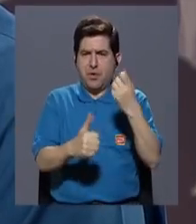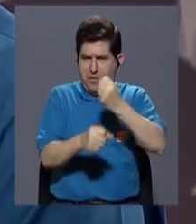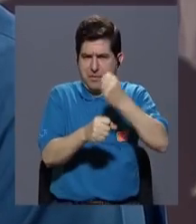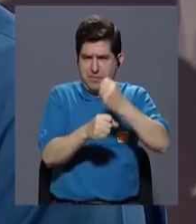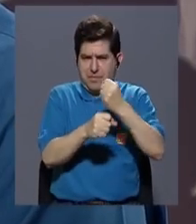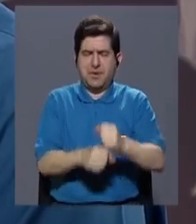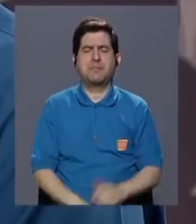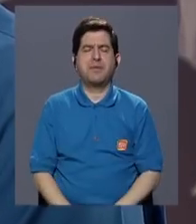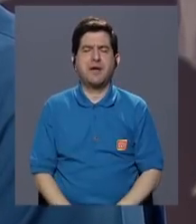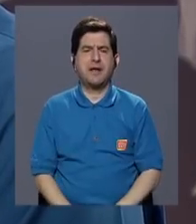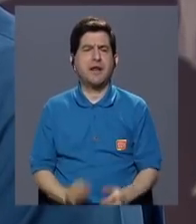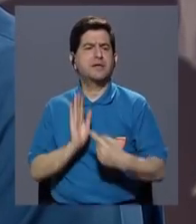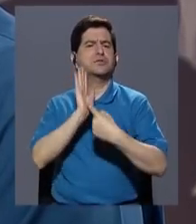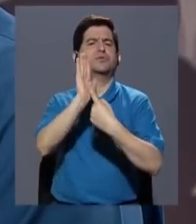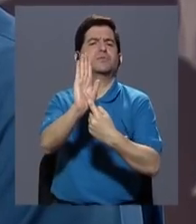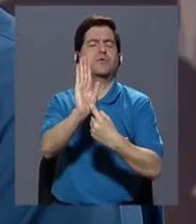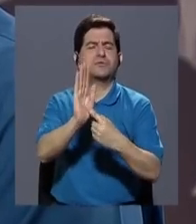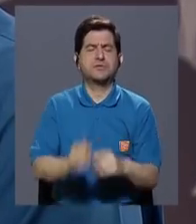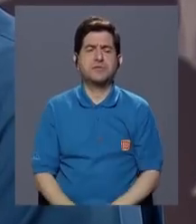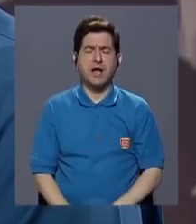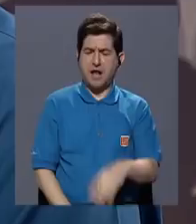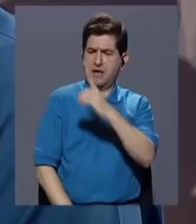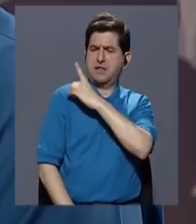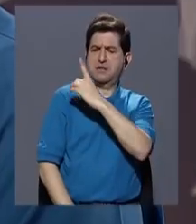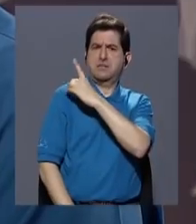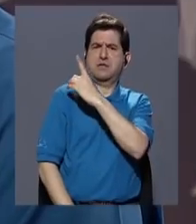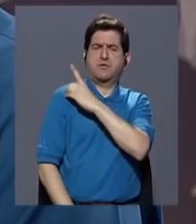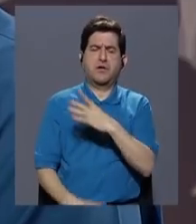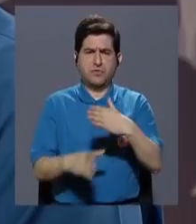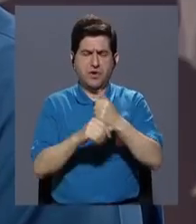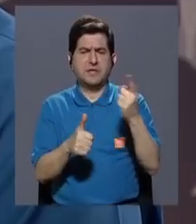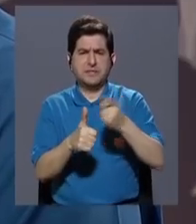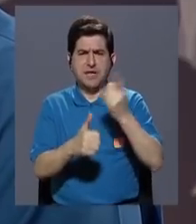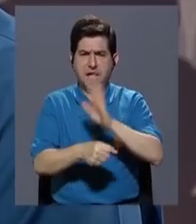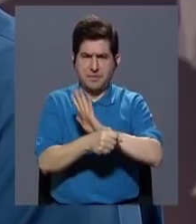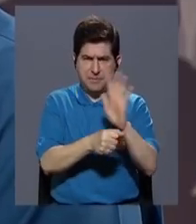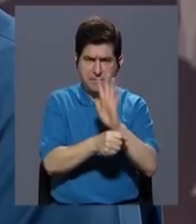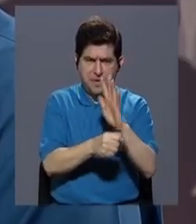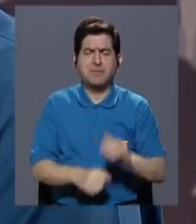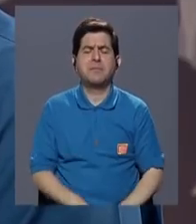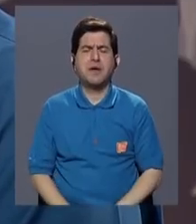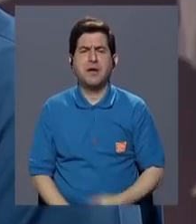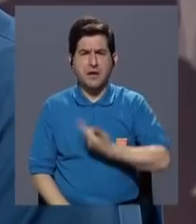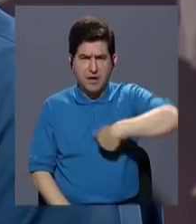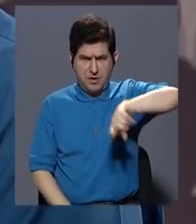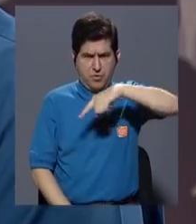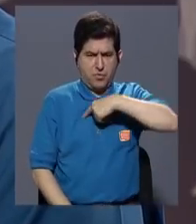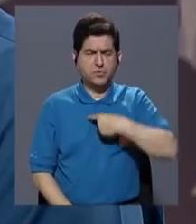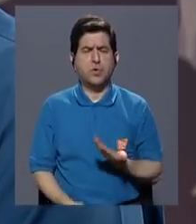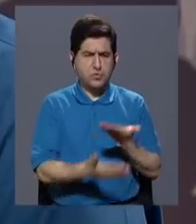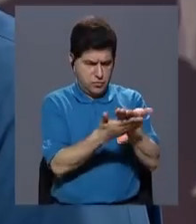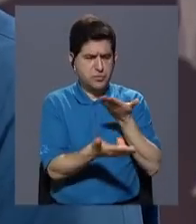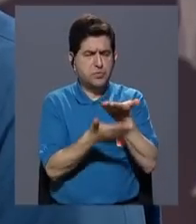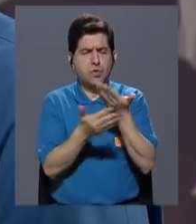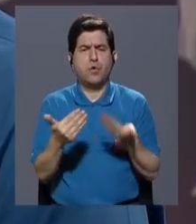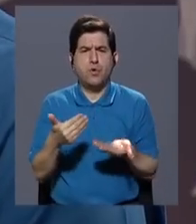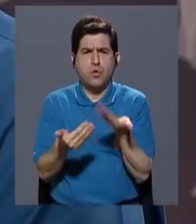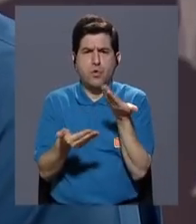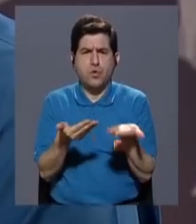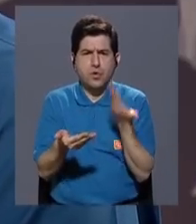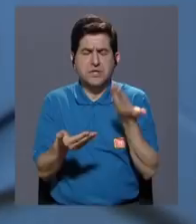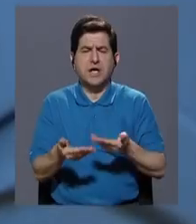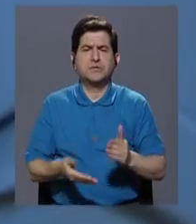prima es es suponer en el spotlight que habemos directores haciendo primeras películas que estamos proponiendo